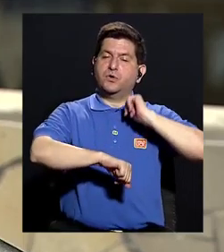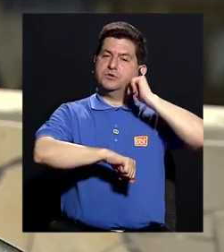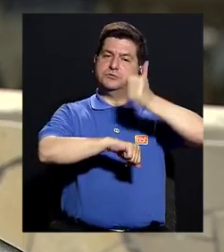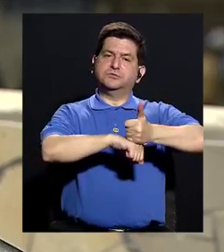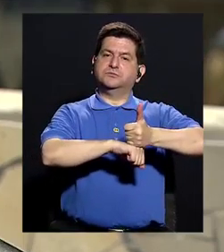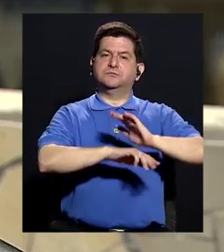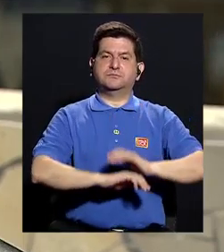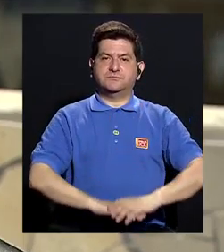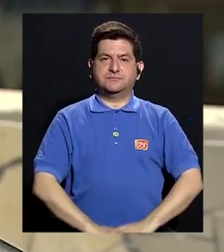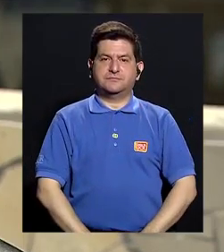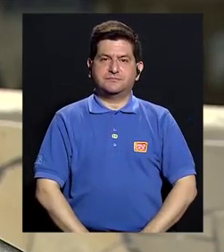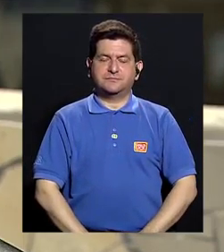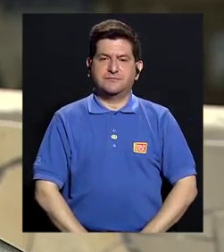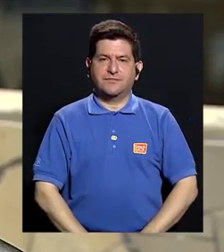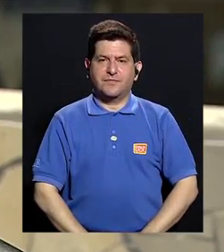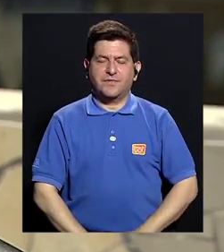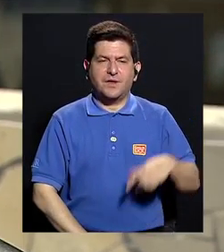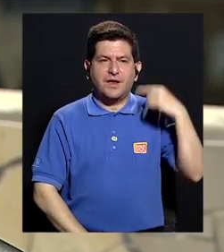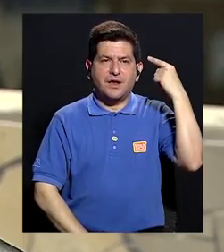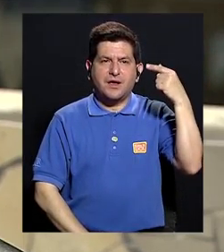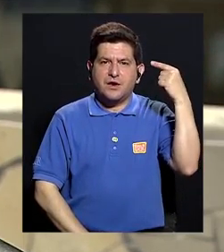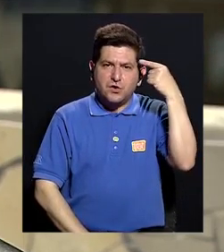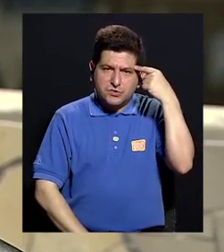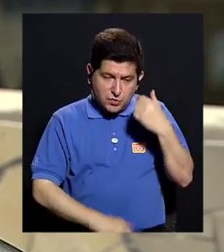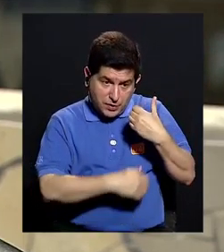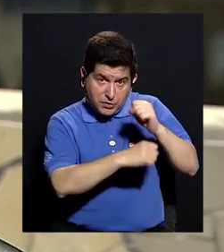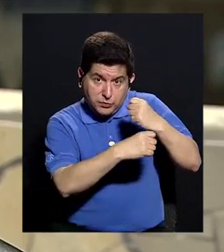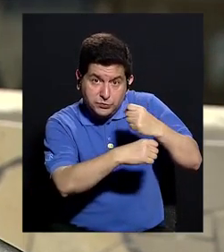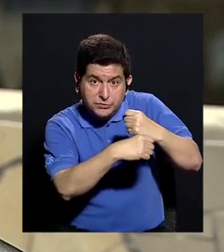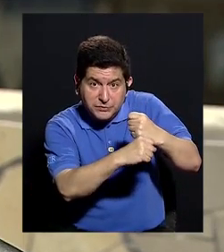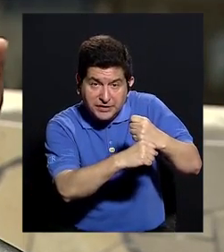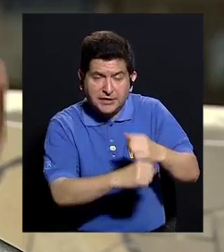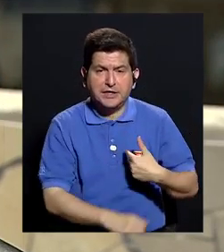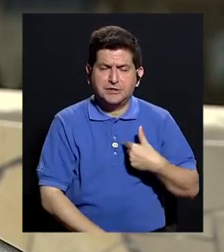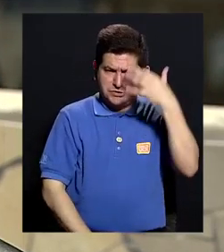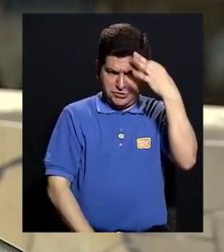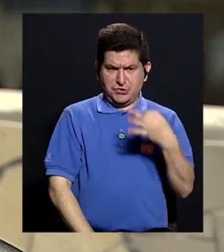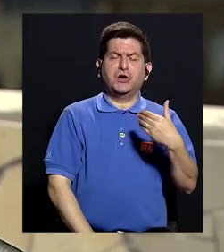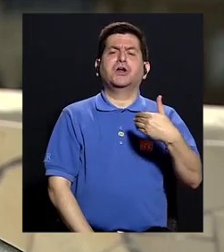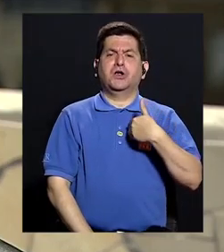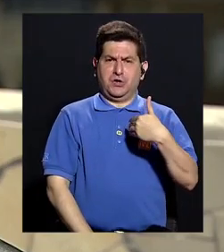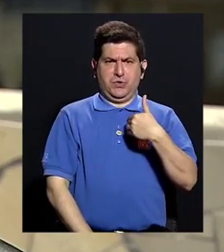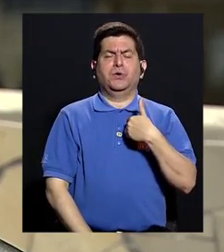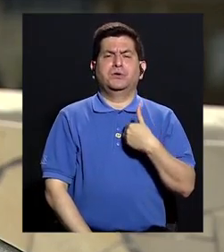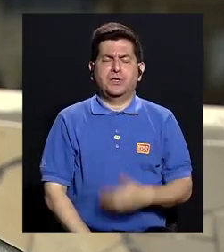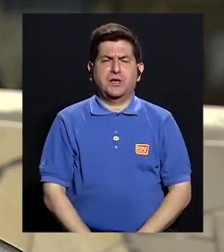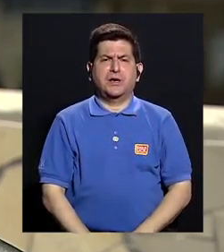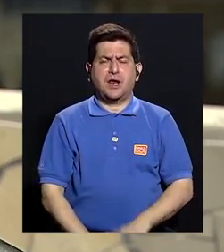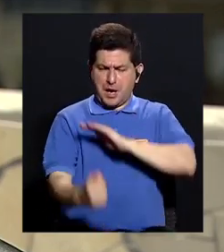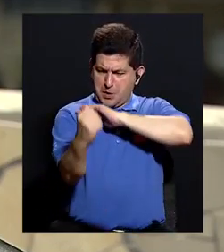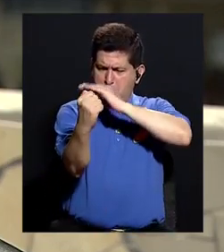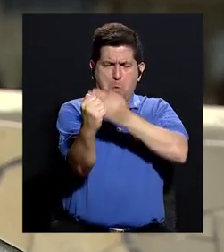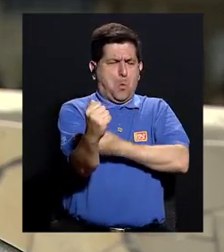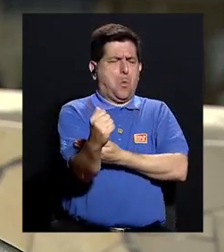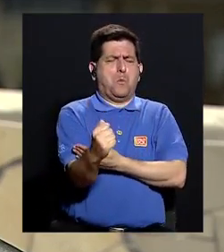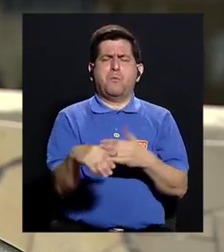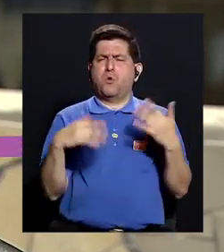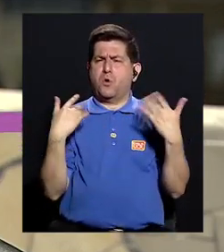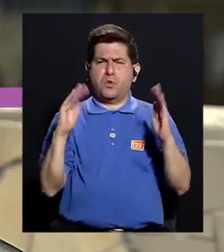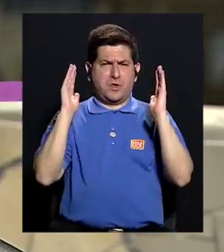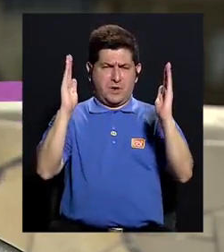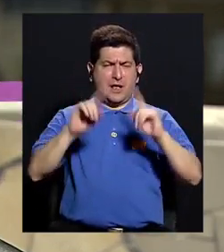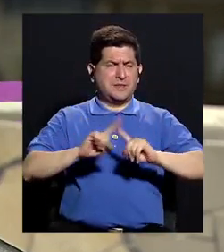entonces los gobiernos locales yo creo que tienen una tarea tienen un poder enorme que no